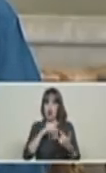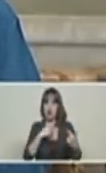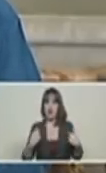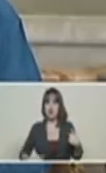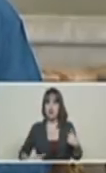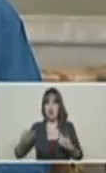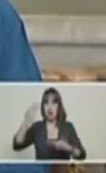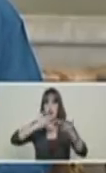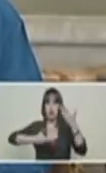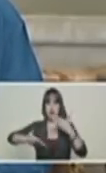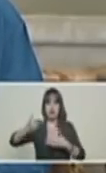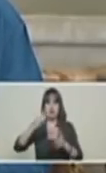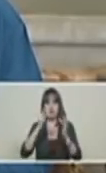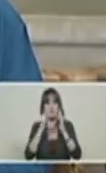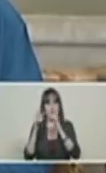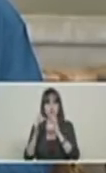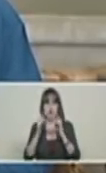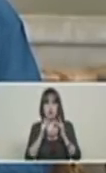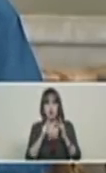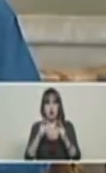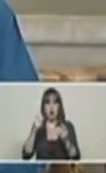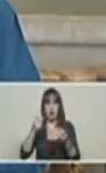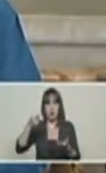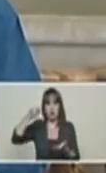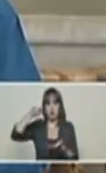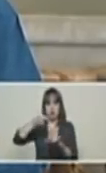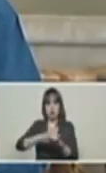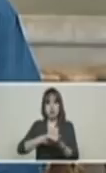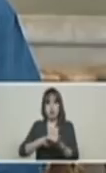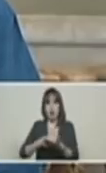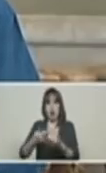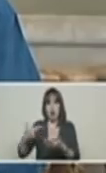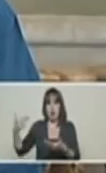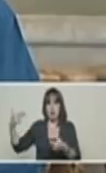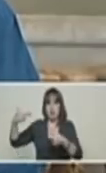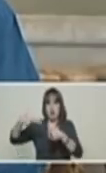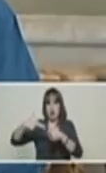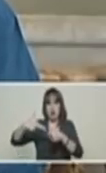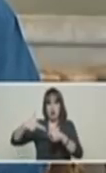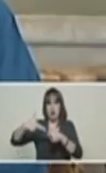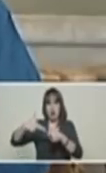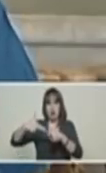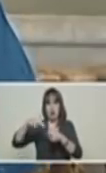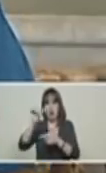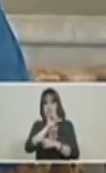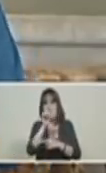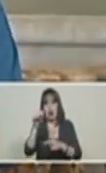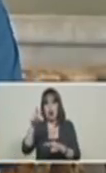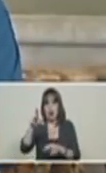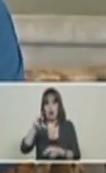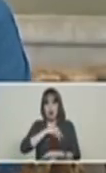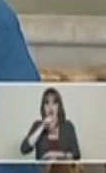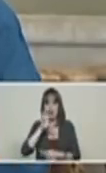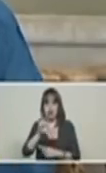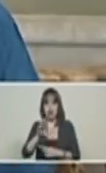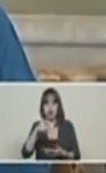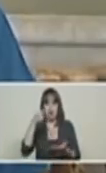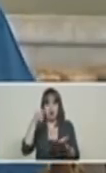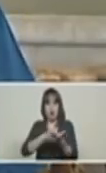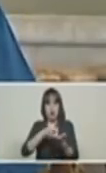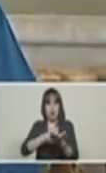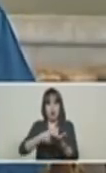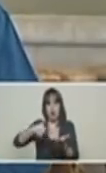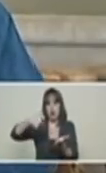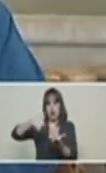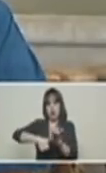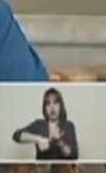Y que combina el pico electrónico, castahuella, el carnet de la patria, el pago en efectivo, el pago